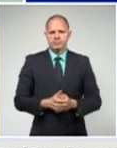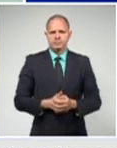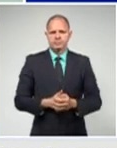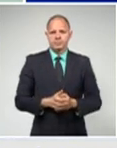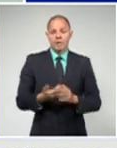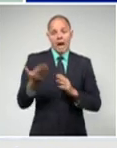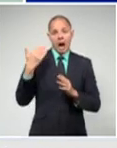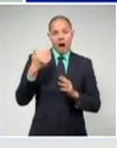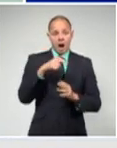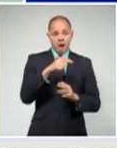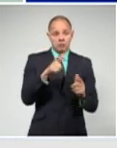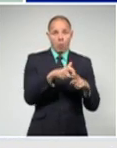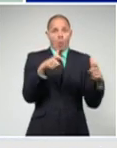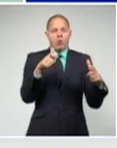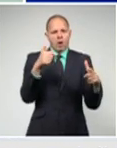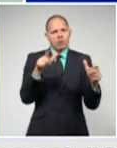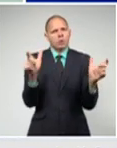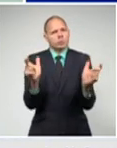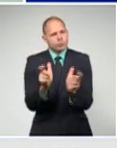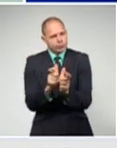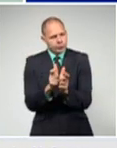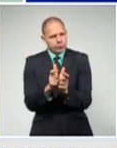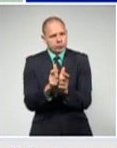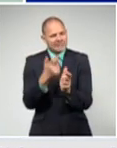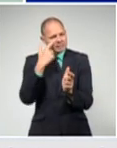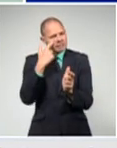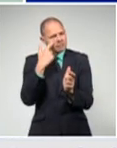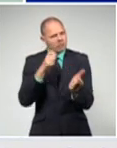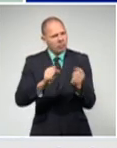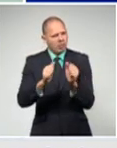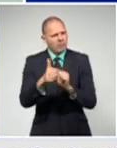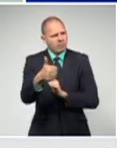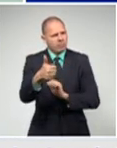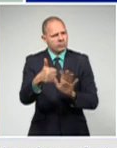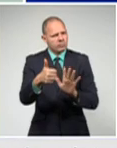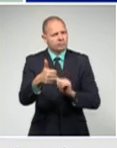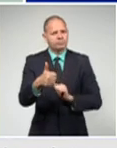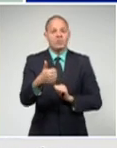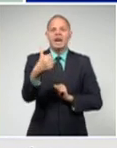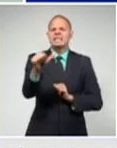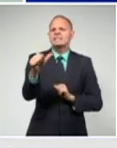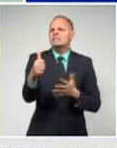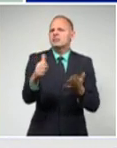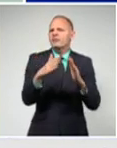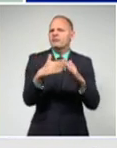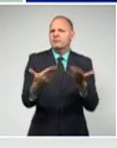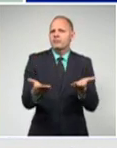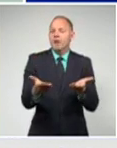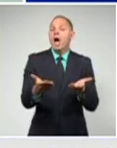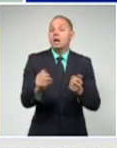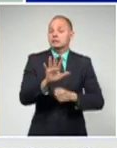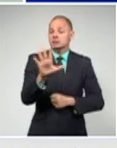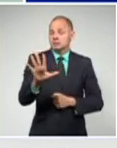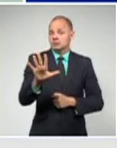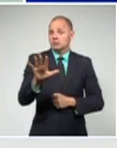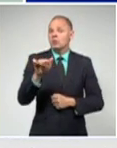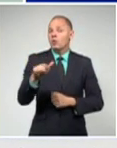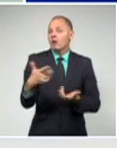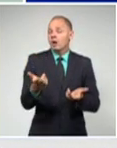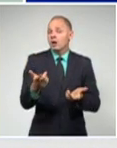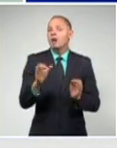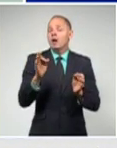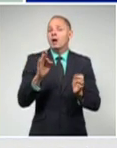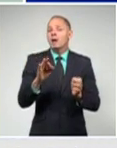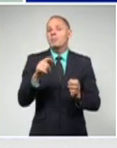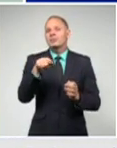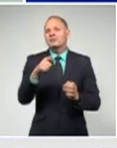momentos un incremento, pero va controlándolo. Los 10 casos, 5 en el municipio de Baraguá, 4 en el municipio